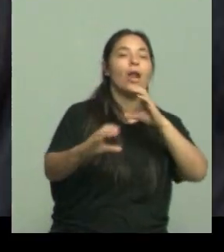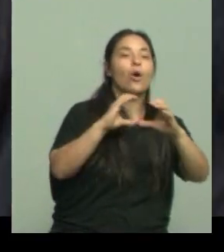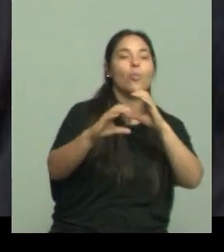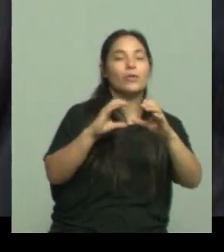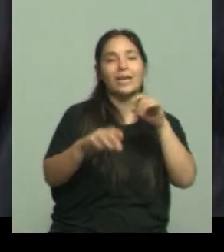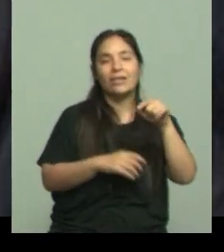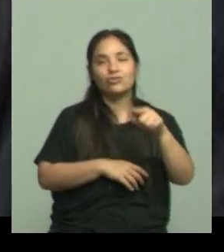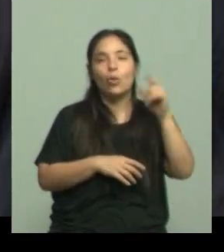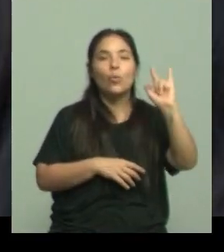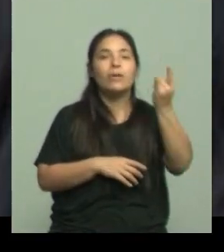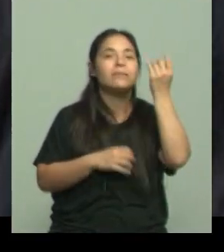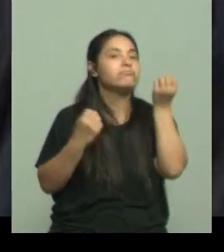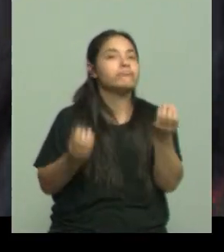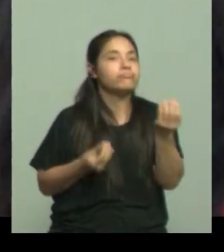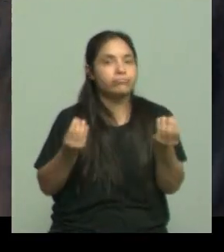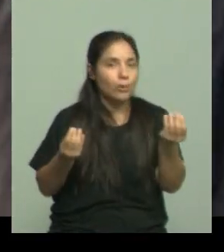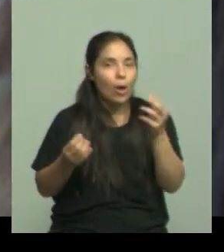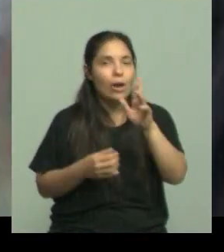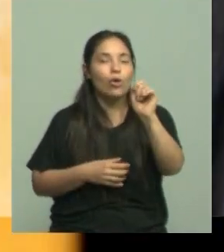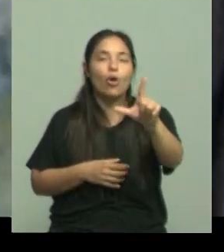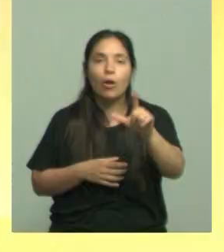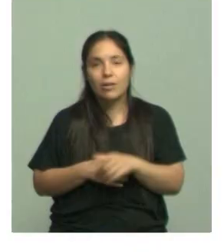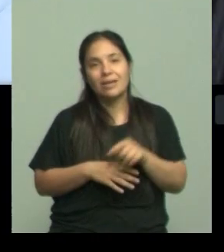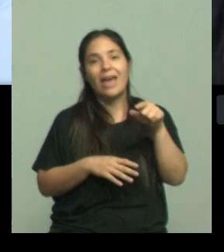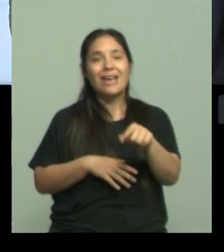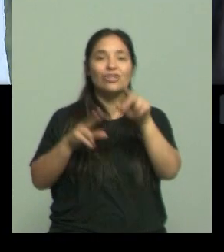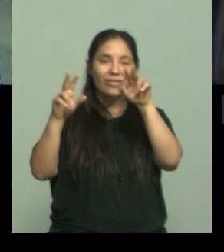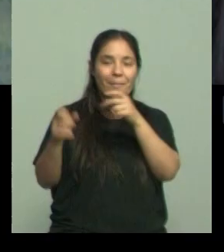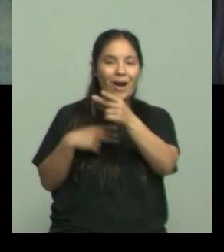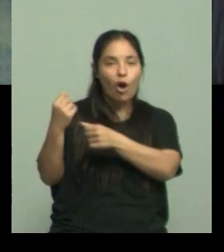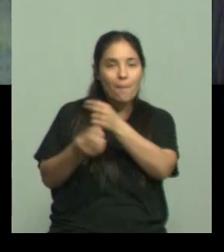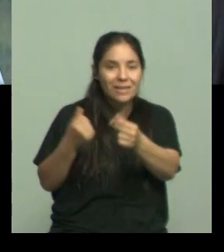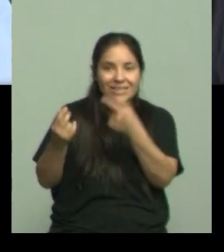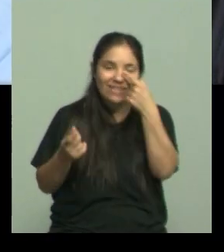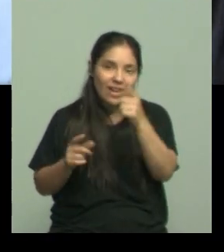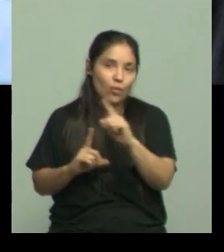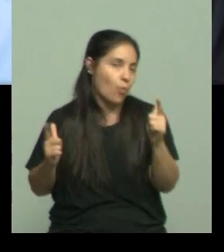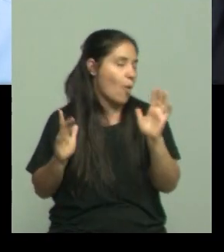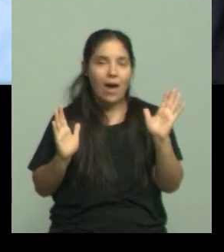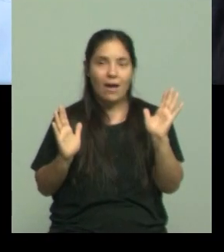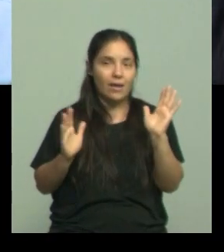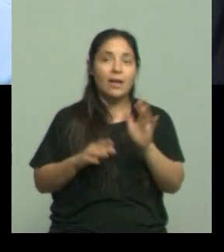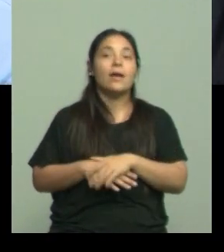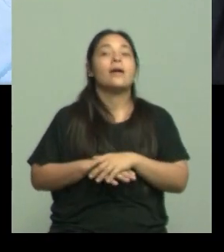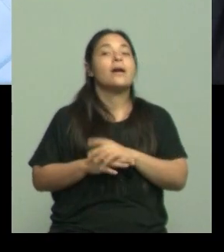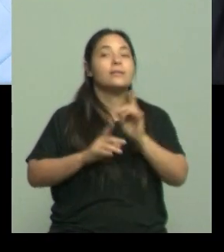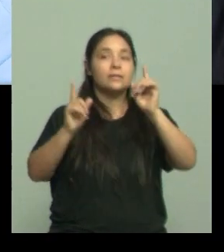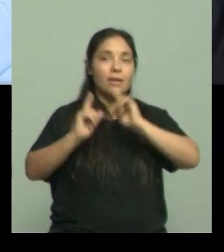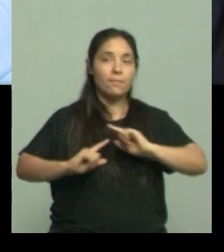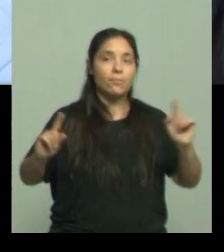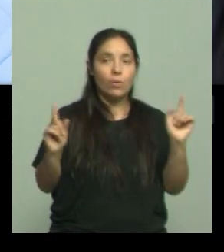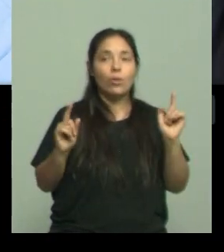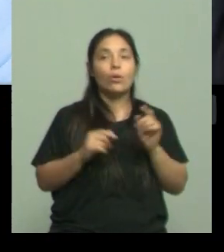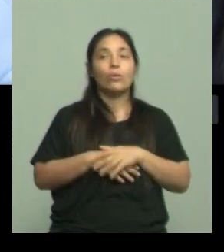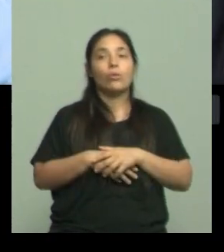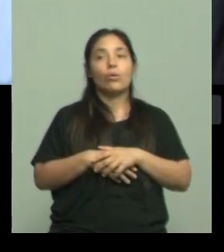un espacio de pluralismo, donde aquí ya no juegan los intereses comerciales. Creo que no se